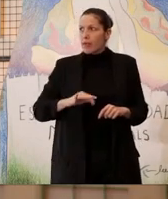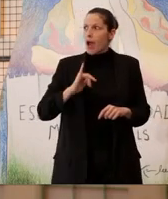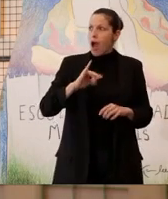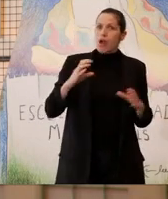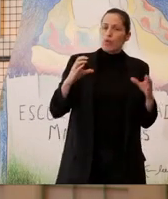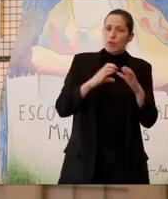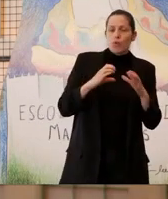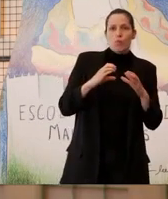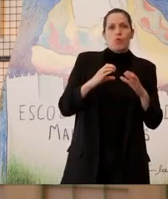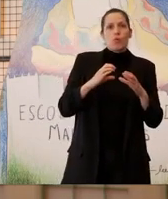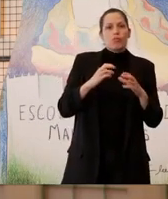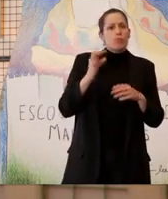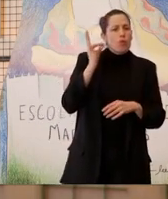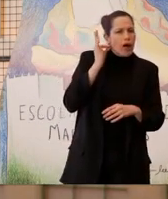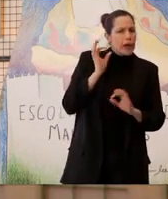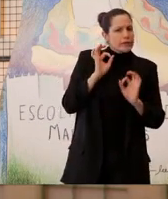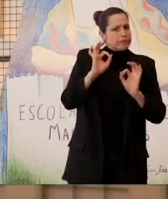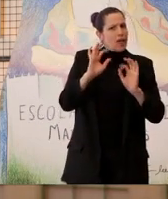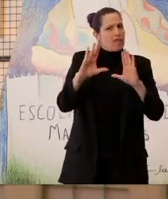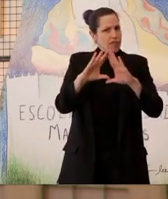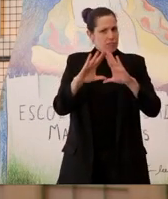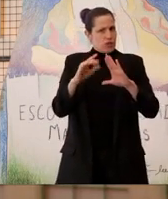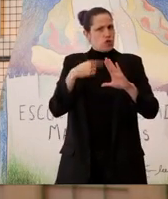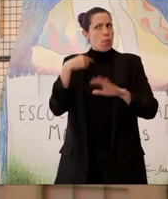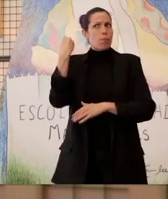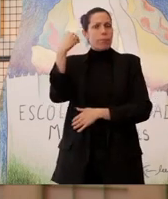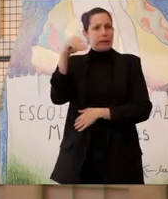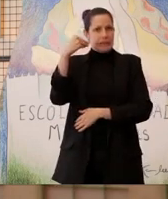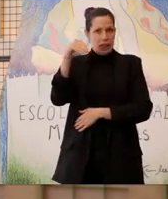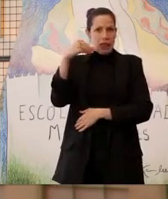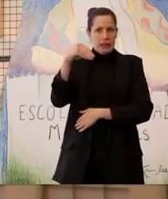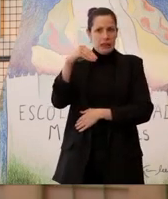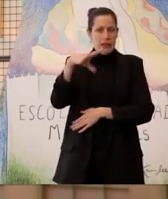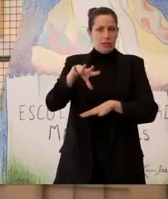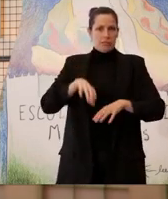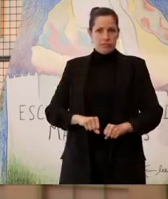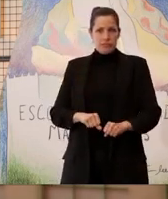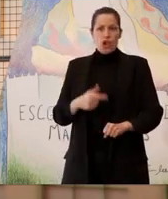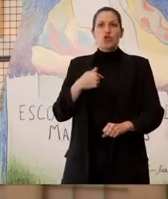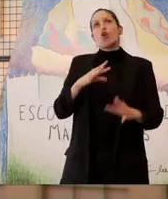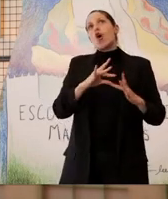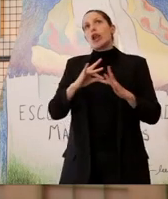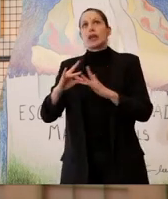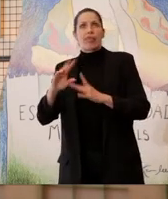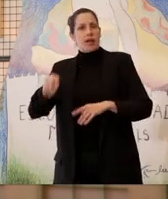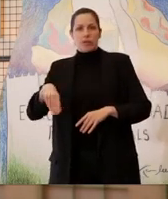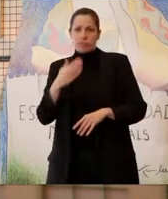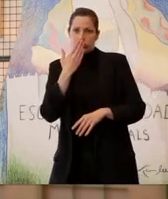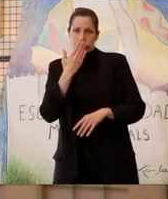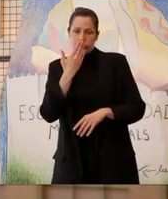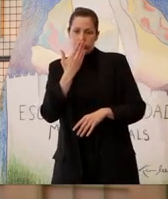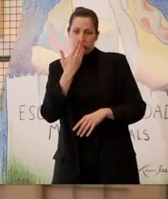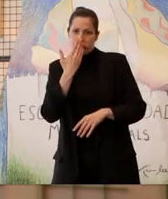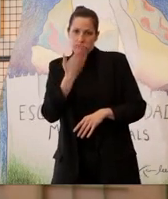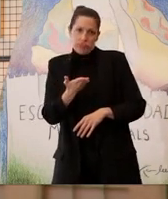mujeres feministas y de la que yo soy presidenta no me atrevo a decir que lo lidero porque no es verdad es un liderazgo